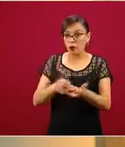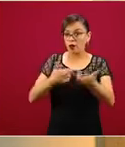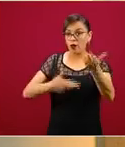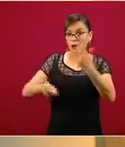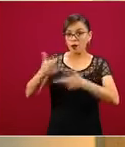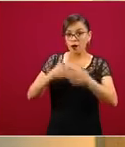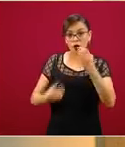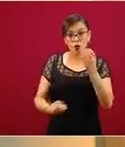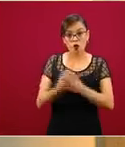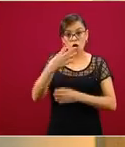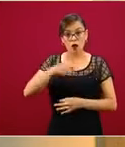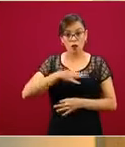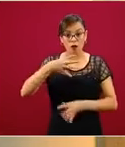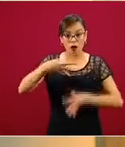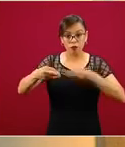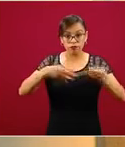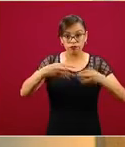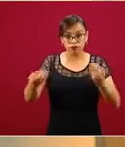brotes? No.